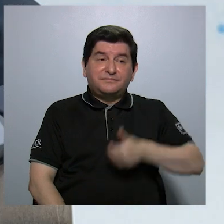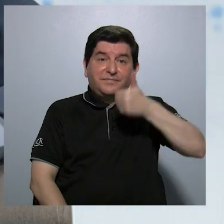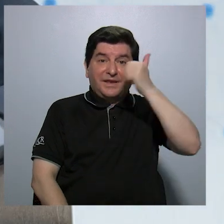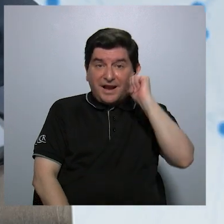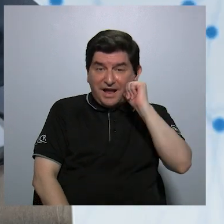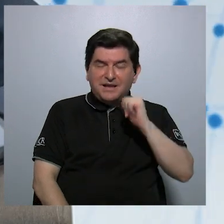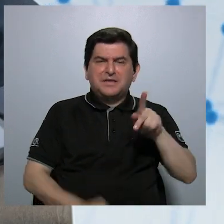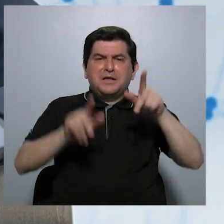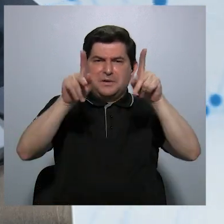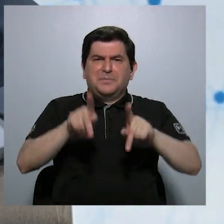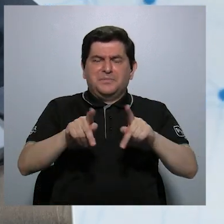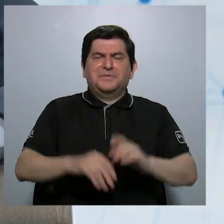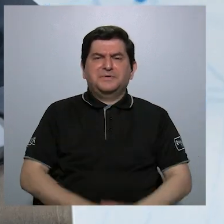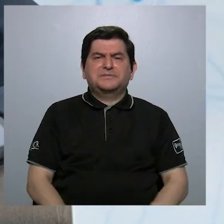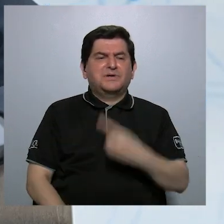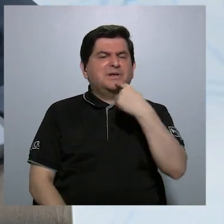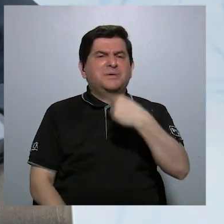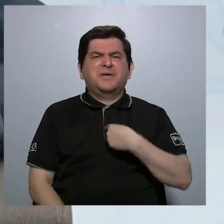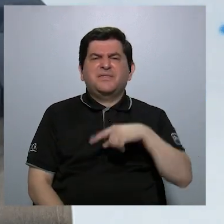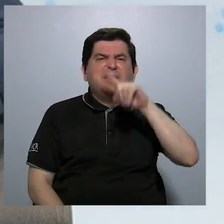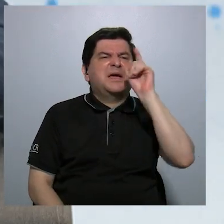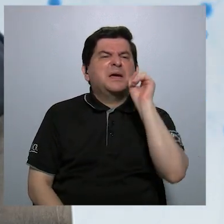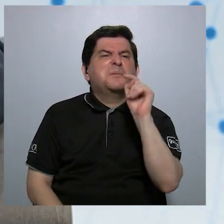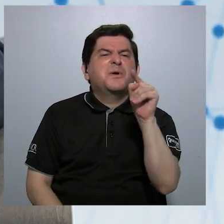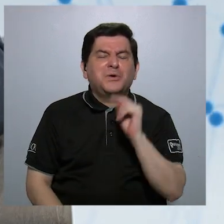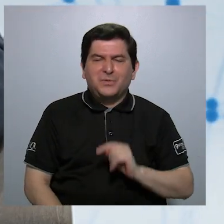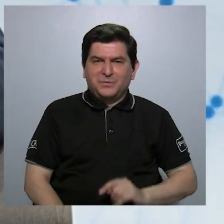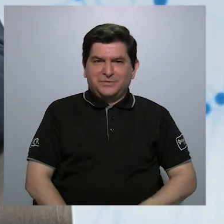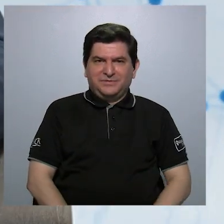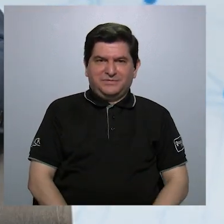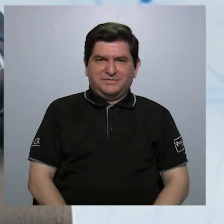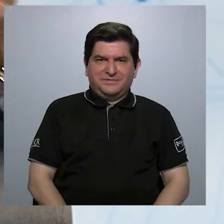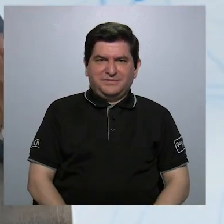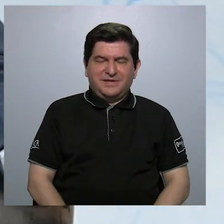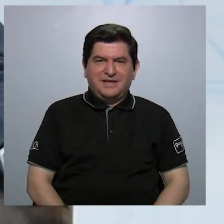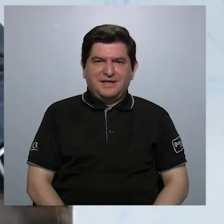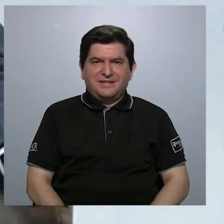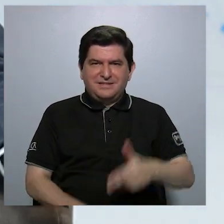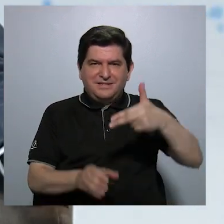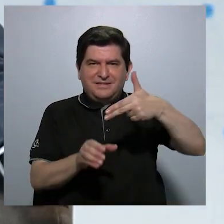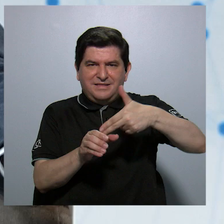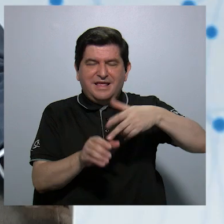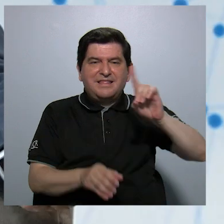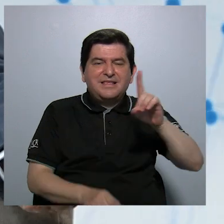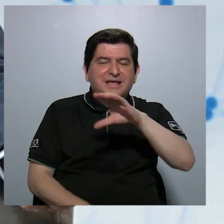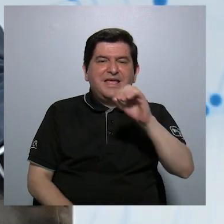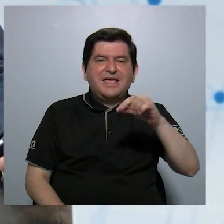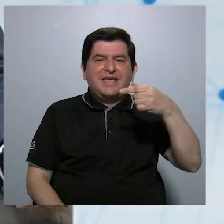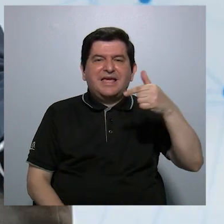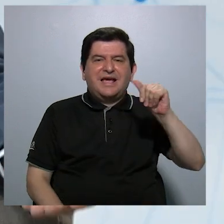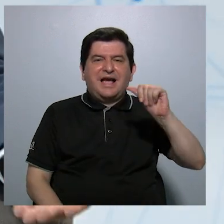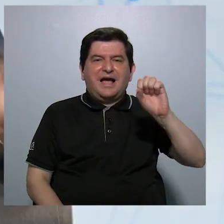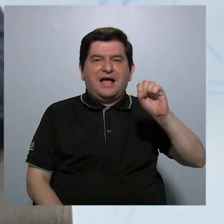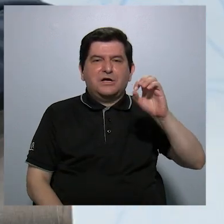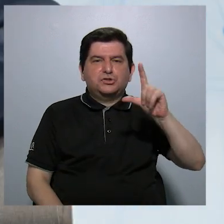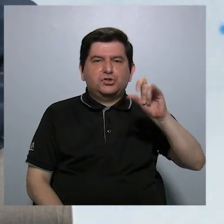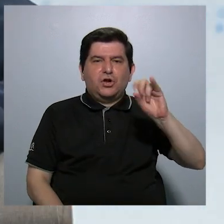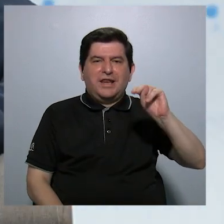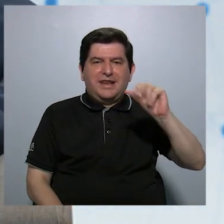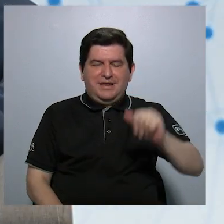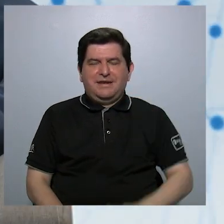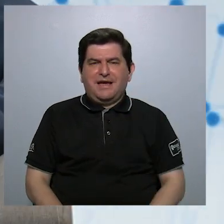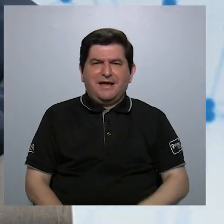y ayer una persona me dijo, pregúntele a Mauricio sobre el diésel y la gasolina. ¿Cuál es más